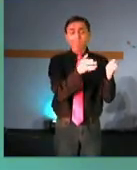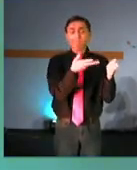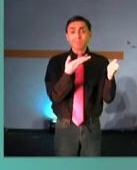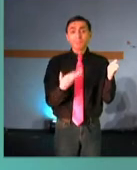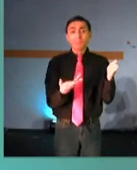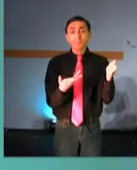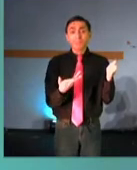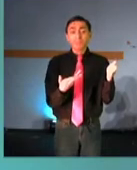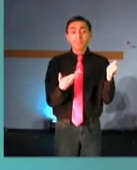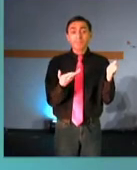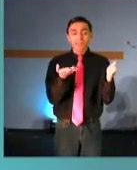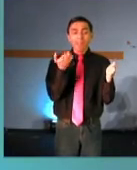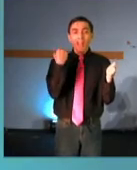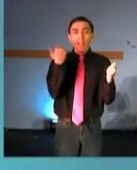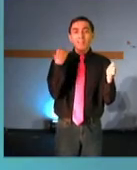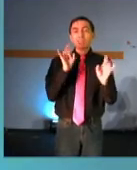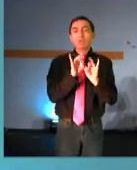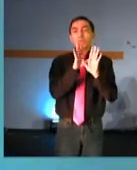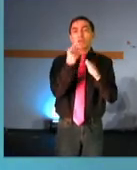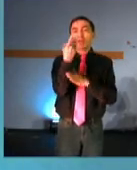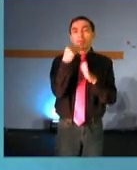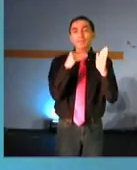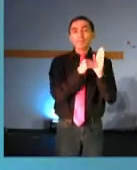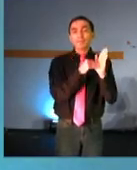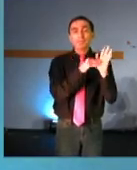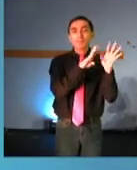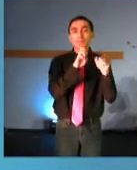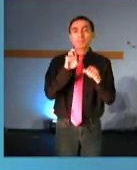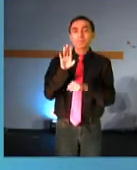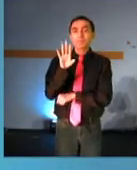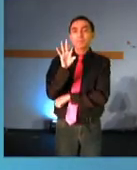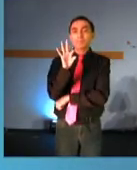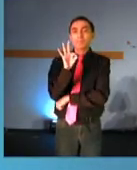en 1978 y